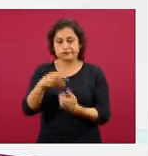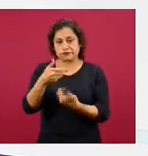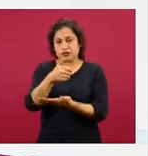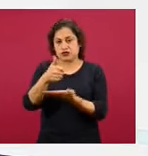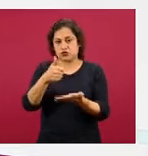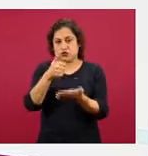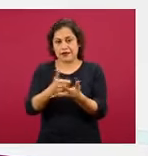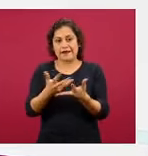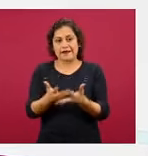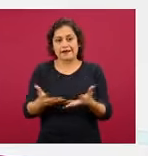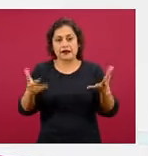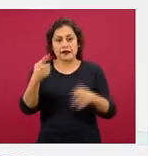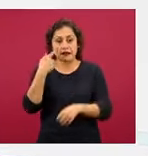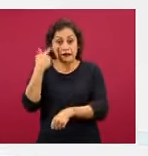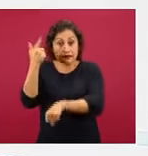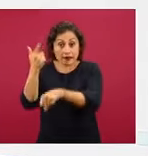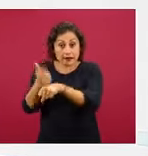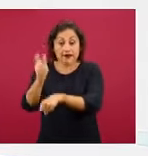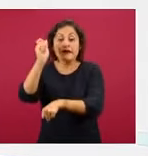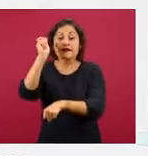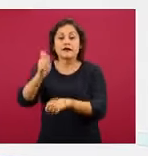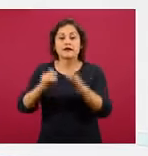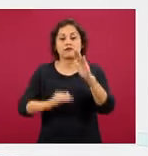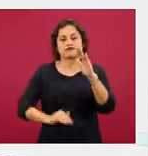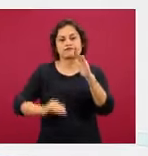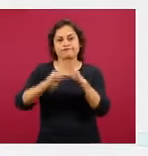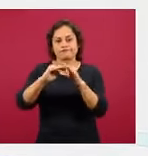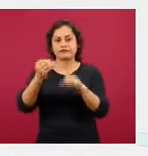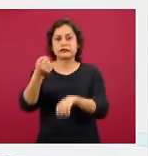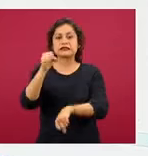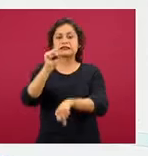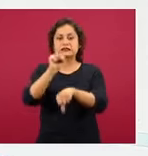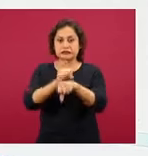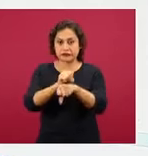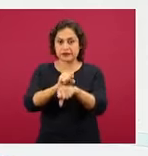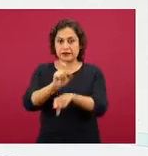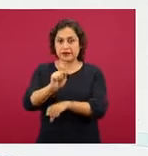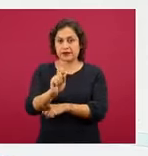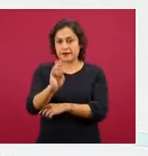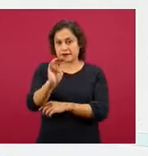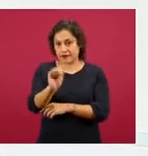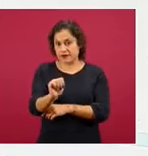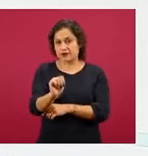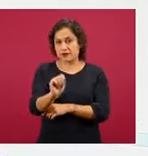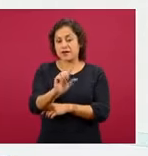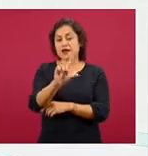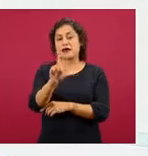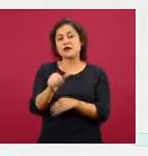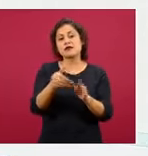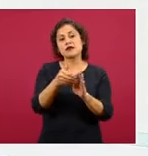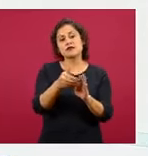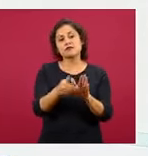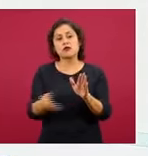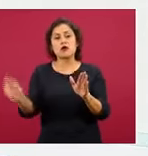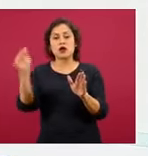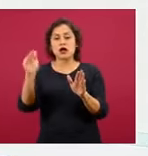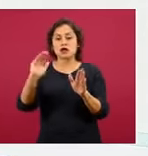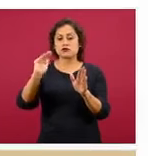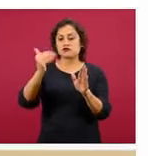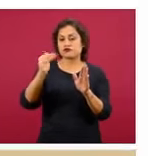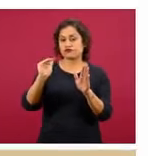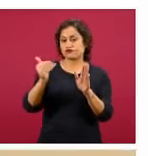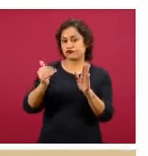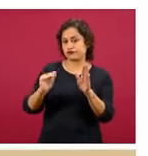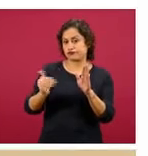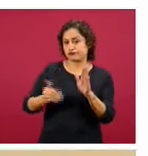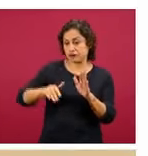megalópolis. Vemos que también tuvo un ascenso muy importante, llegando a su pico máximo en la semana 29. A partir de ahí ha tenido un descenso y en las últimas